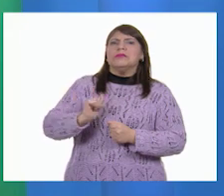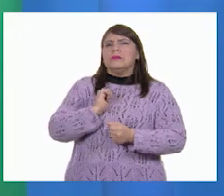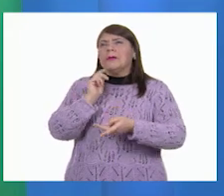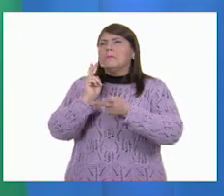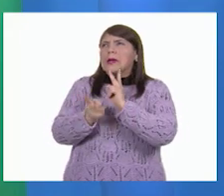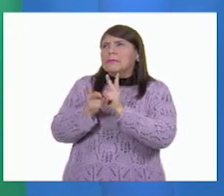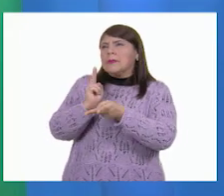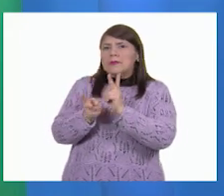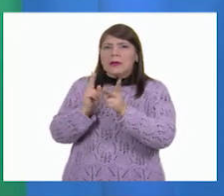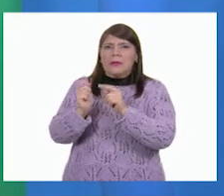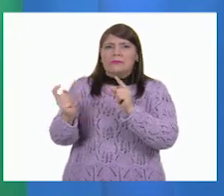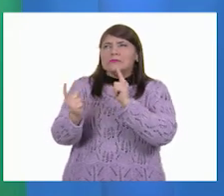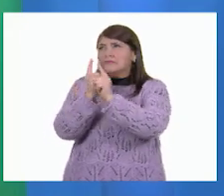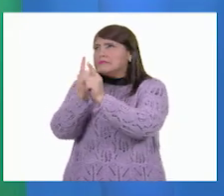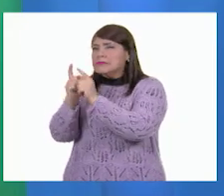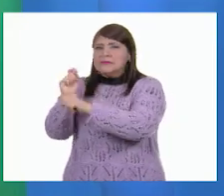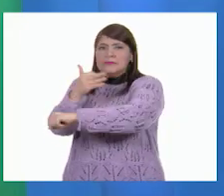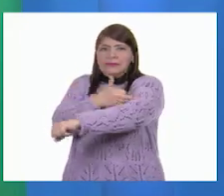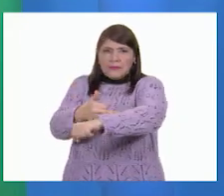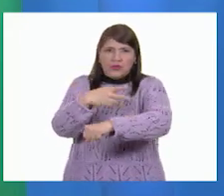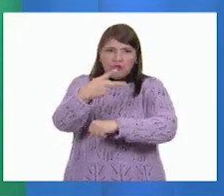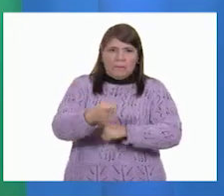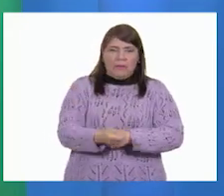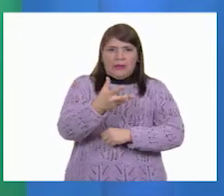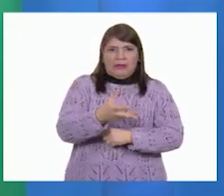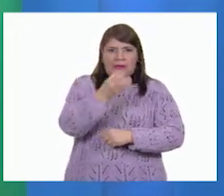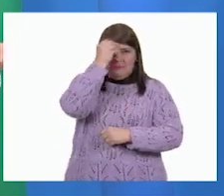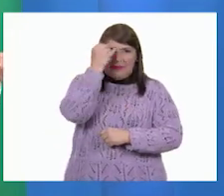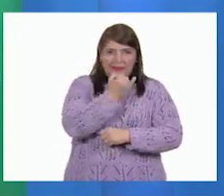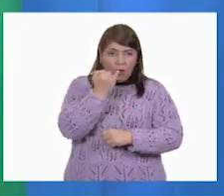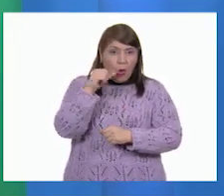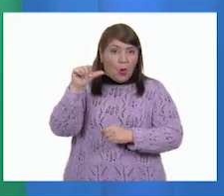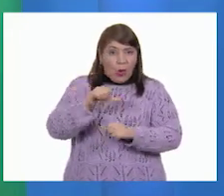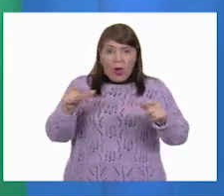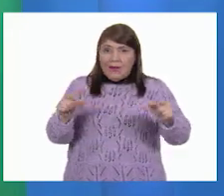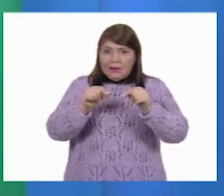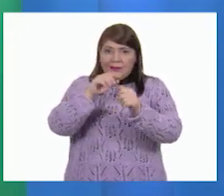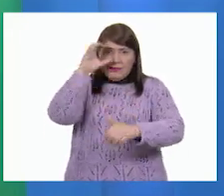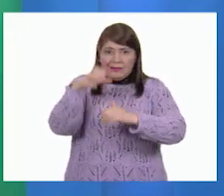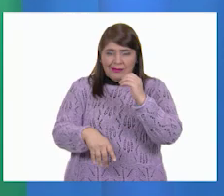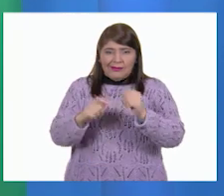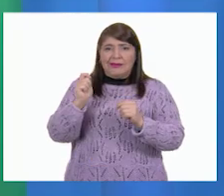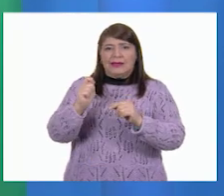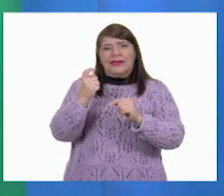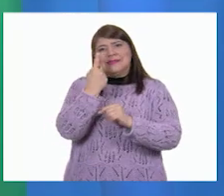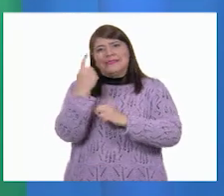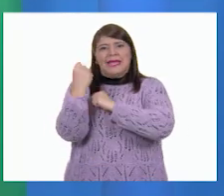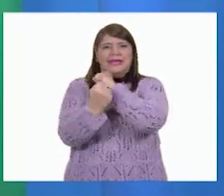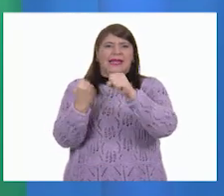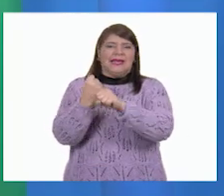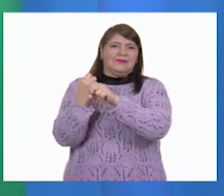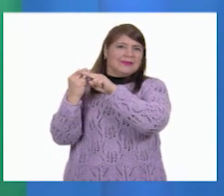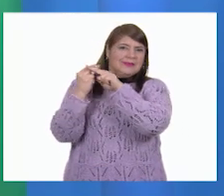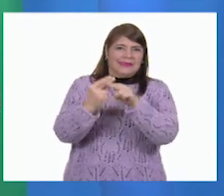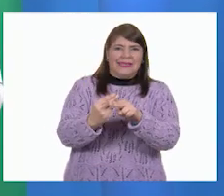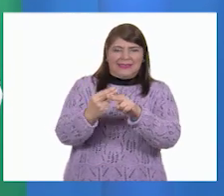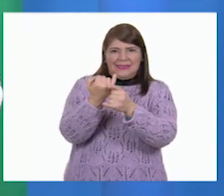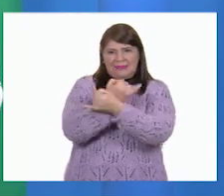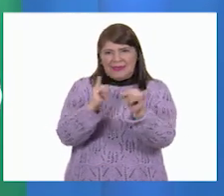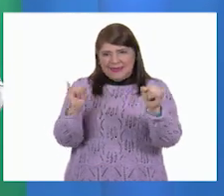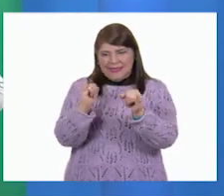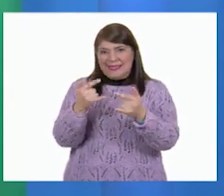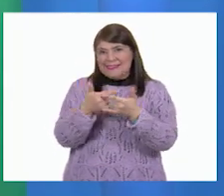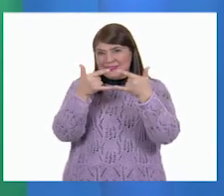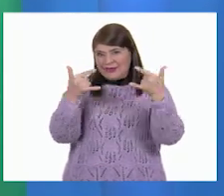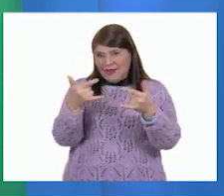practicarla y platica con tu familia en tu lengua materna. Por hoy hemos terminado con el centenario de la independencia, historia